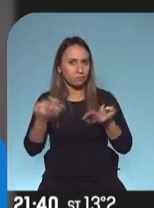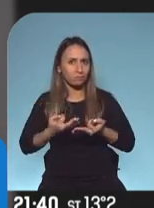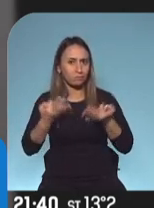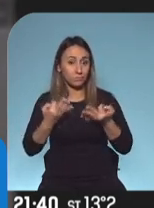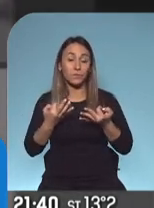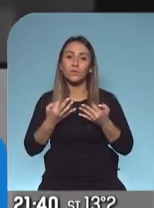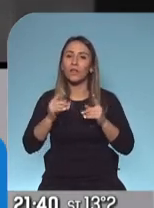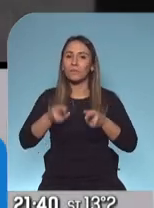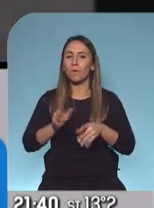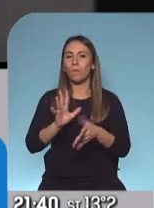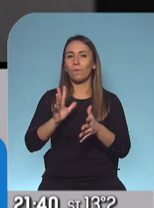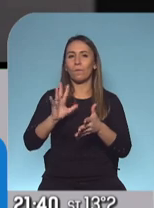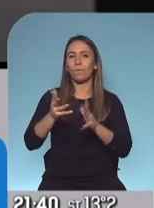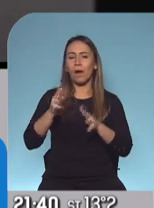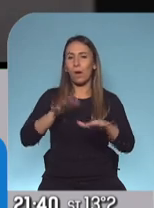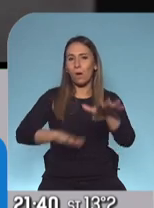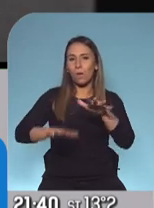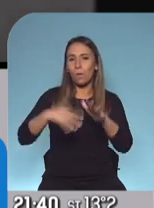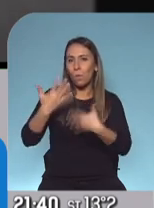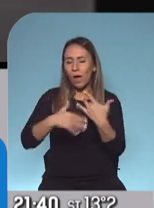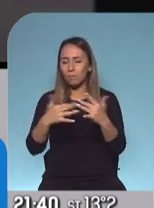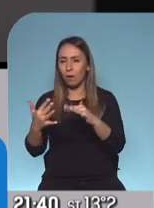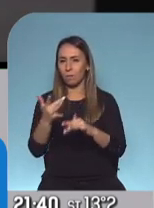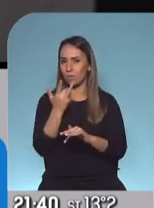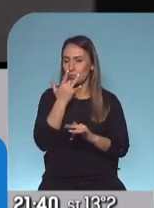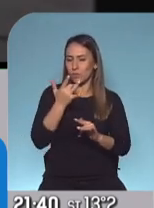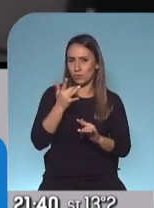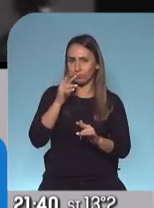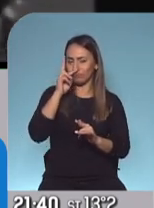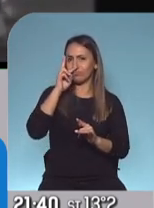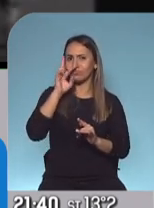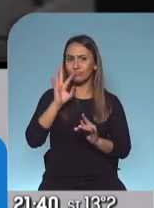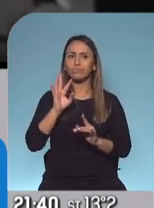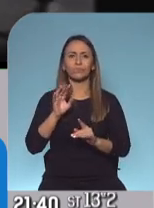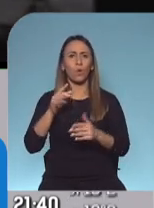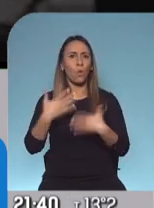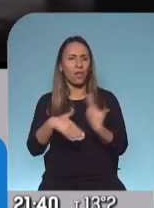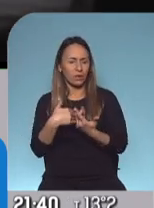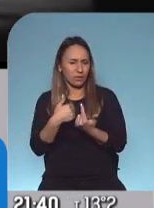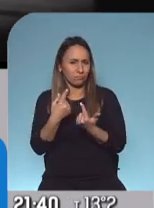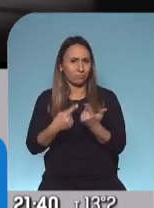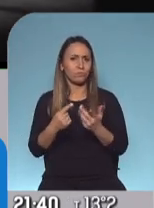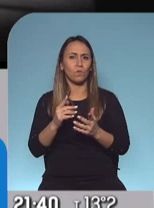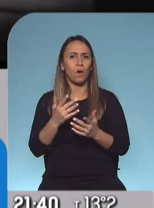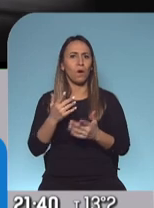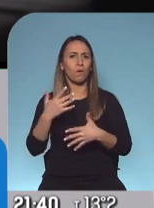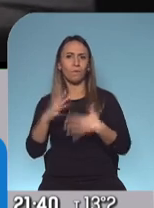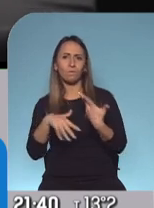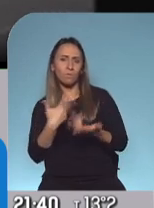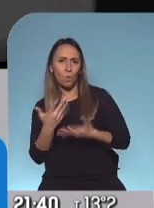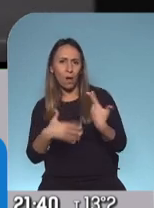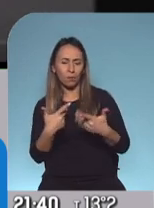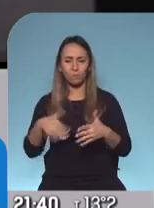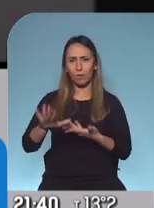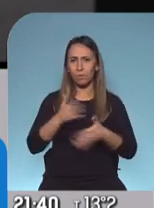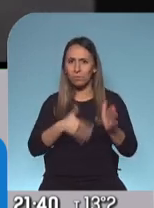la elegancia de aquel fútbol, ¿no? Sí. No sé, recuerdo Federico Sacchi, sí, ese tipo de jugadores con estampa para jugar y para moverse.